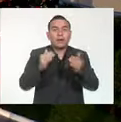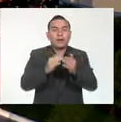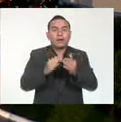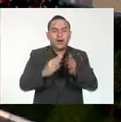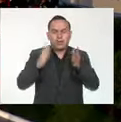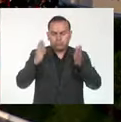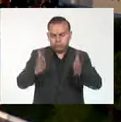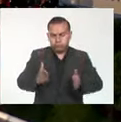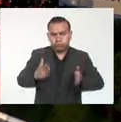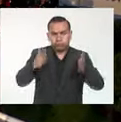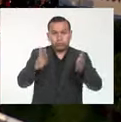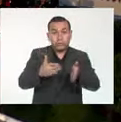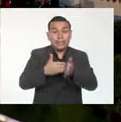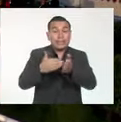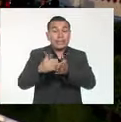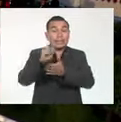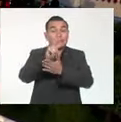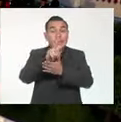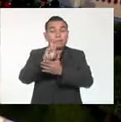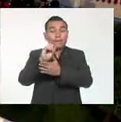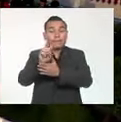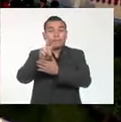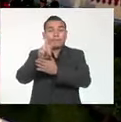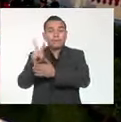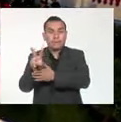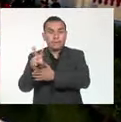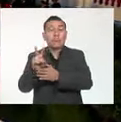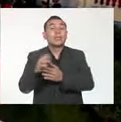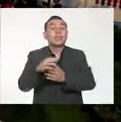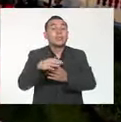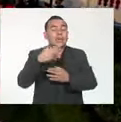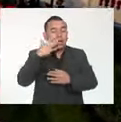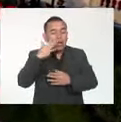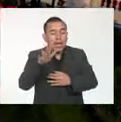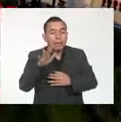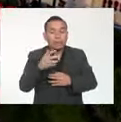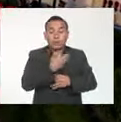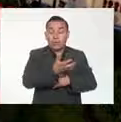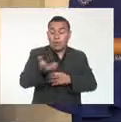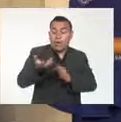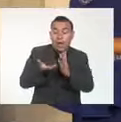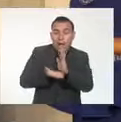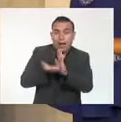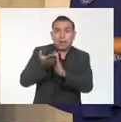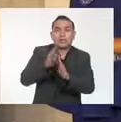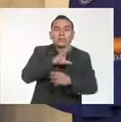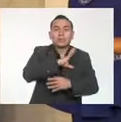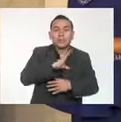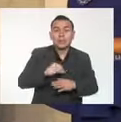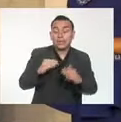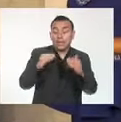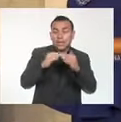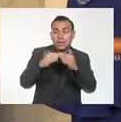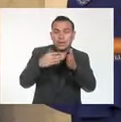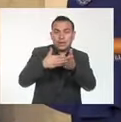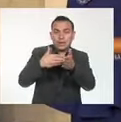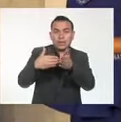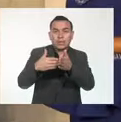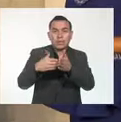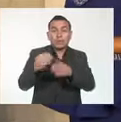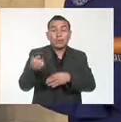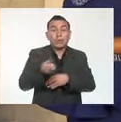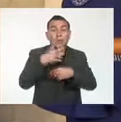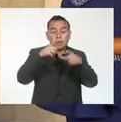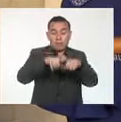Pacífico, para llevar más desarrollo y conectar nuestro país. También vamos a empezar a construir el nuevo